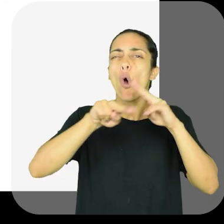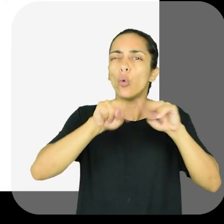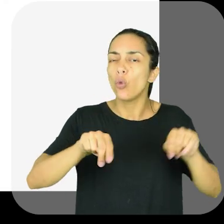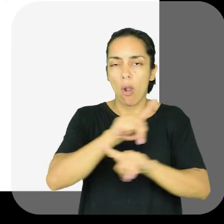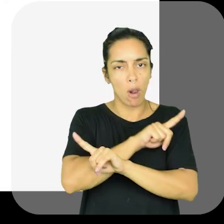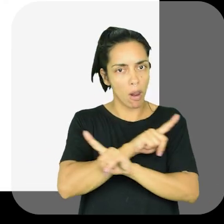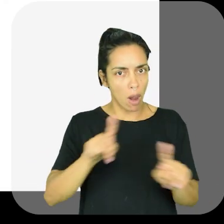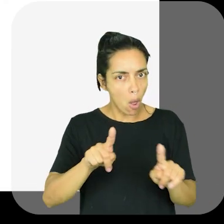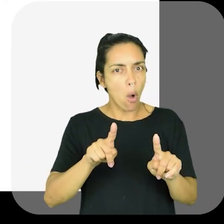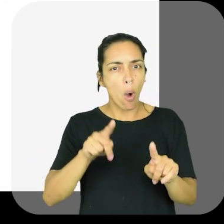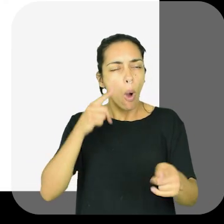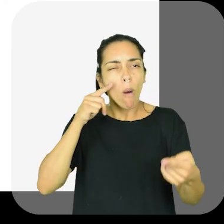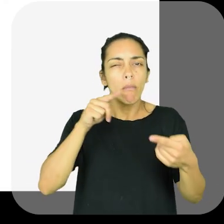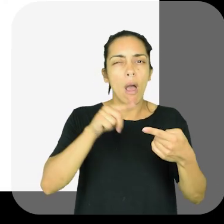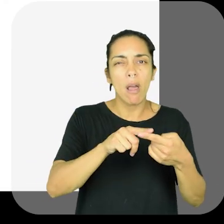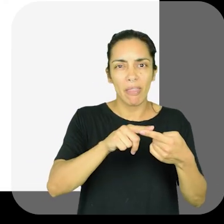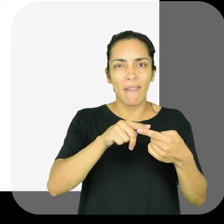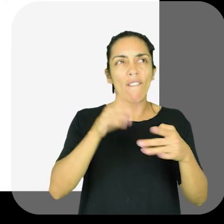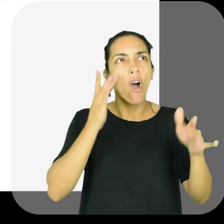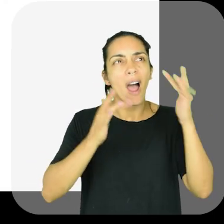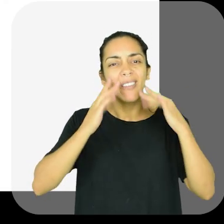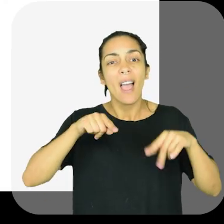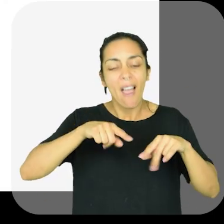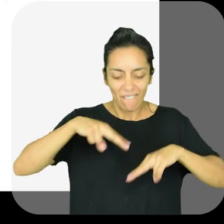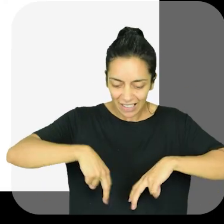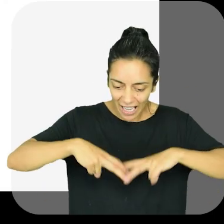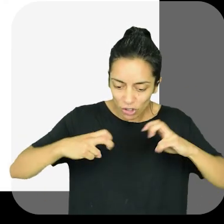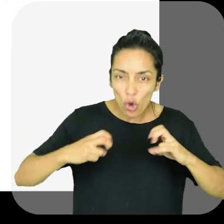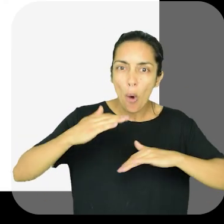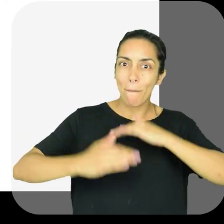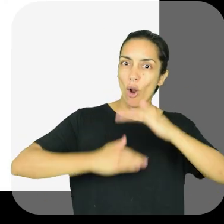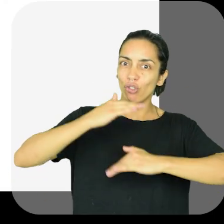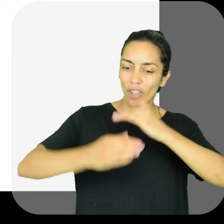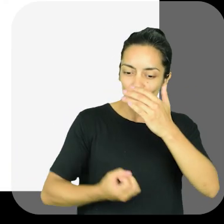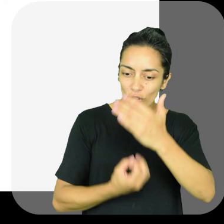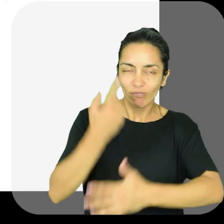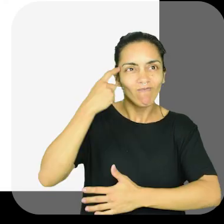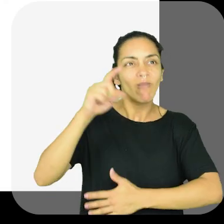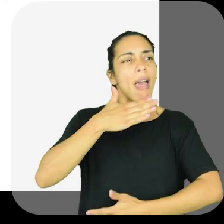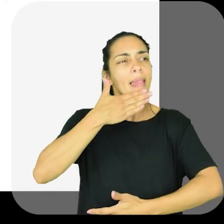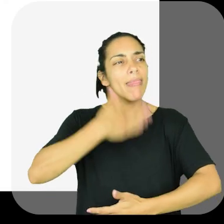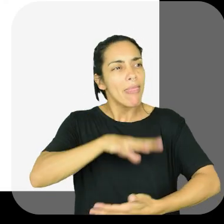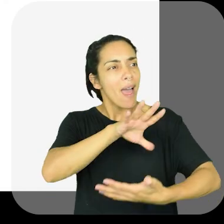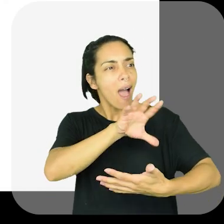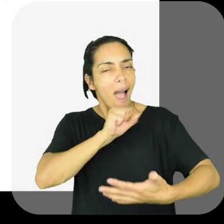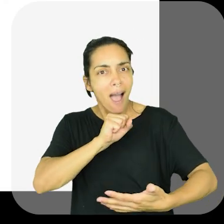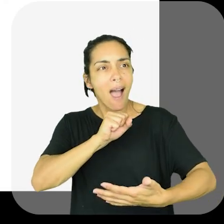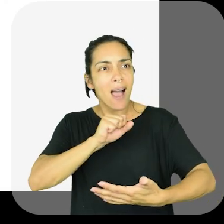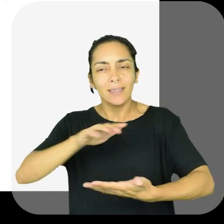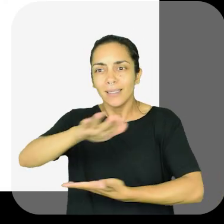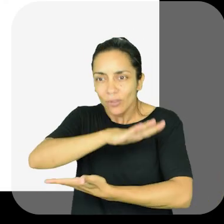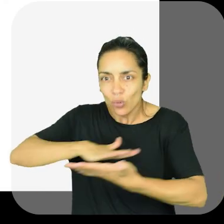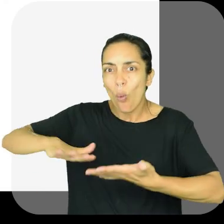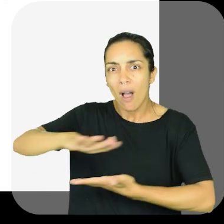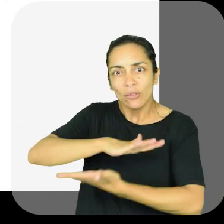cualquier investigación. La ortografía es investigación-creación y lo que busca es llegar a comprensiones más que a conclusiones, porque